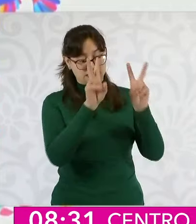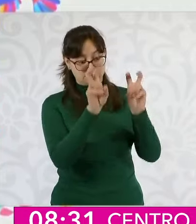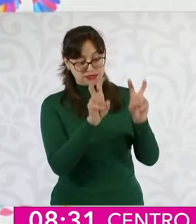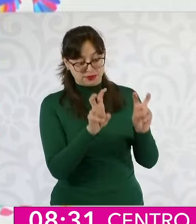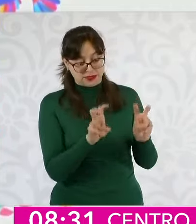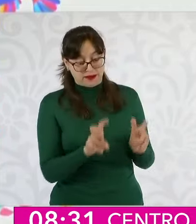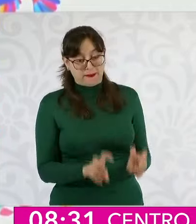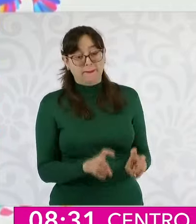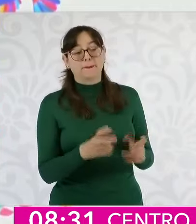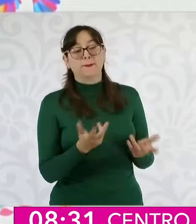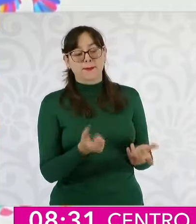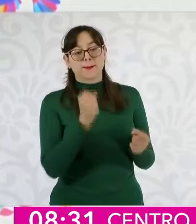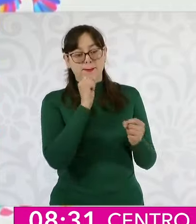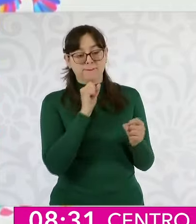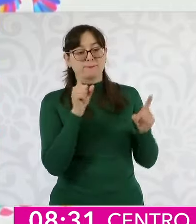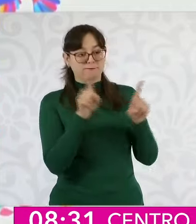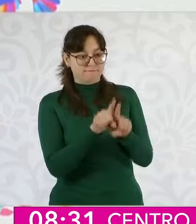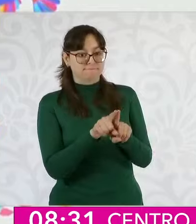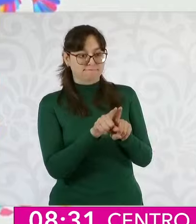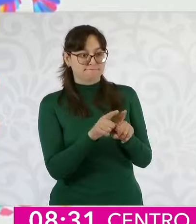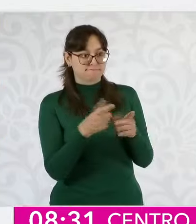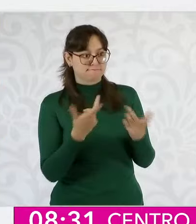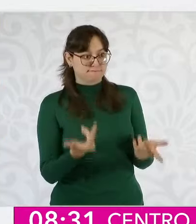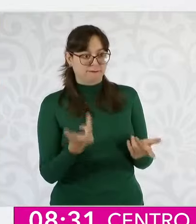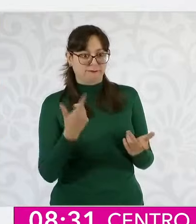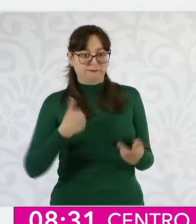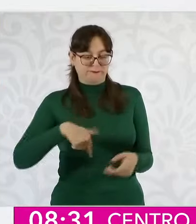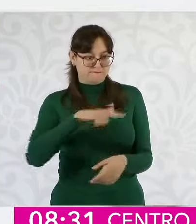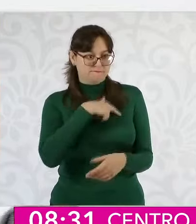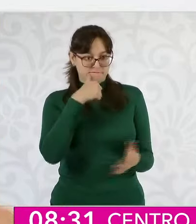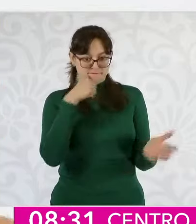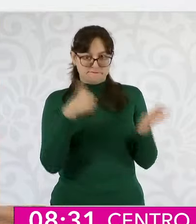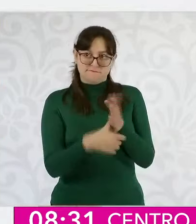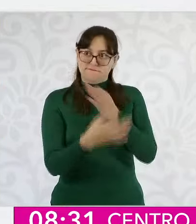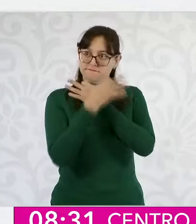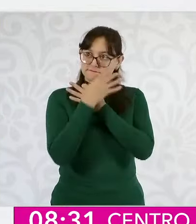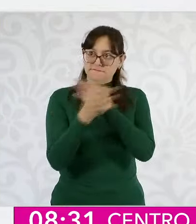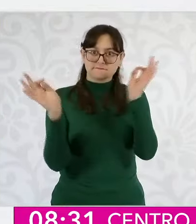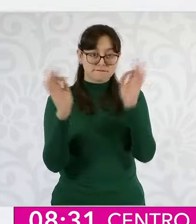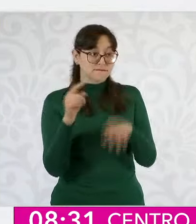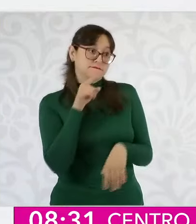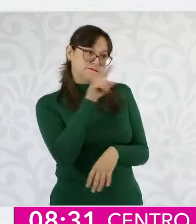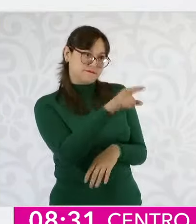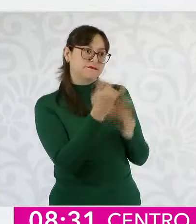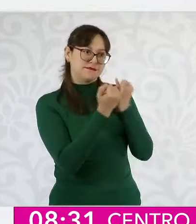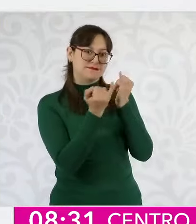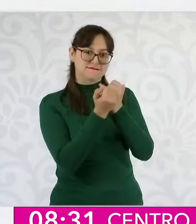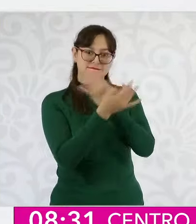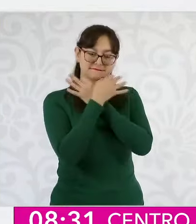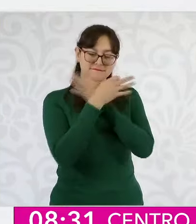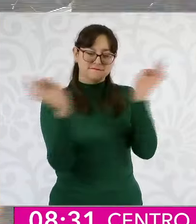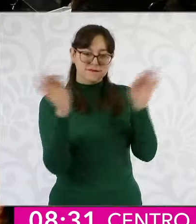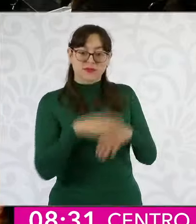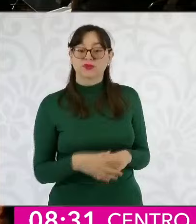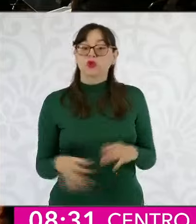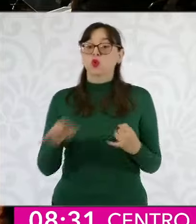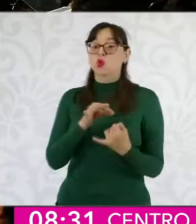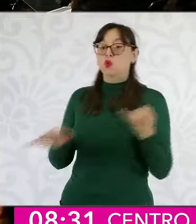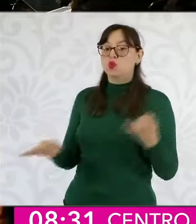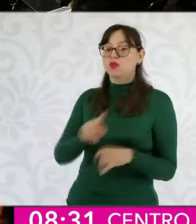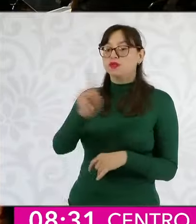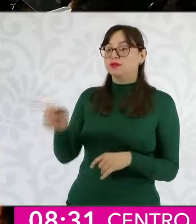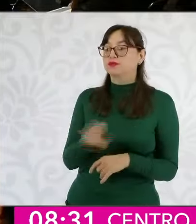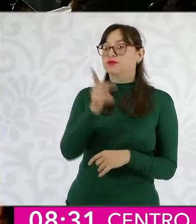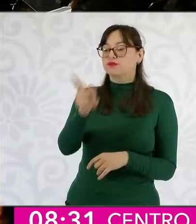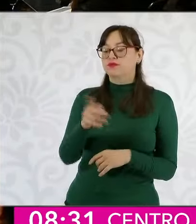también pues de este comunicado que hicimos público el día de ayer y del comunicado que él hizo. Por último, presidenta,